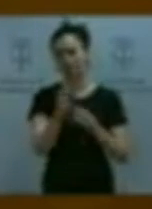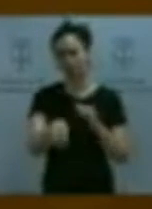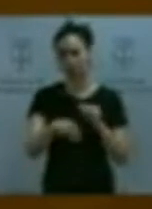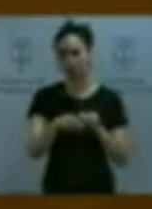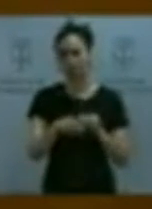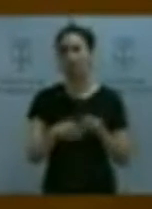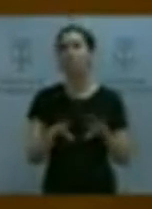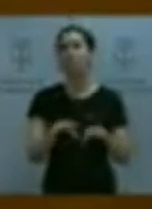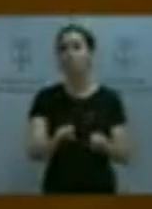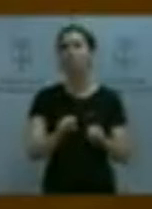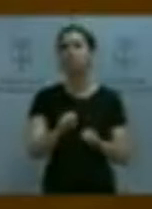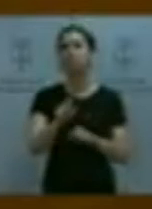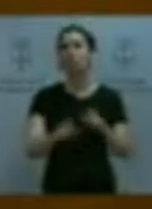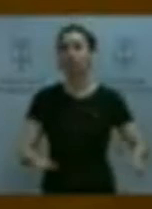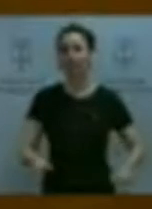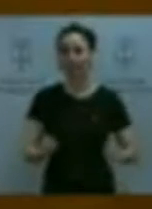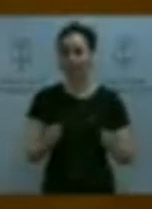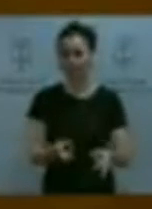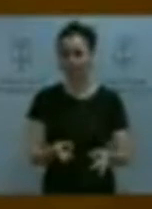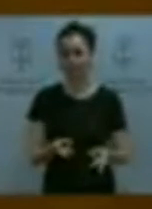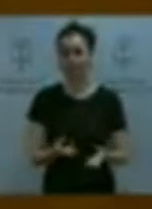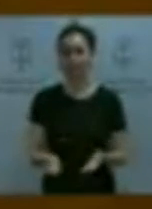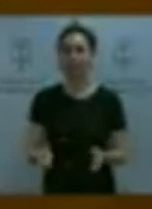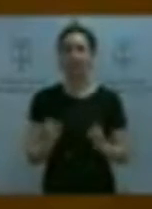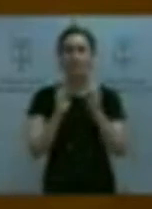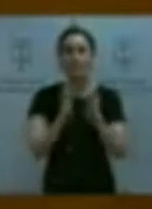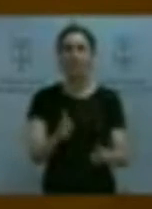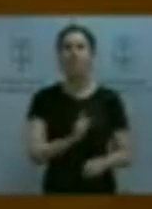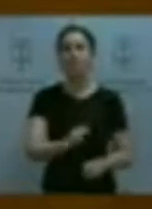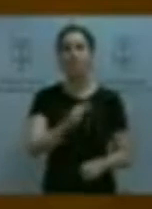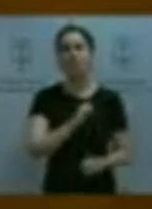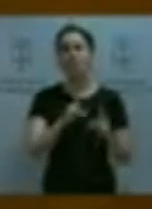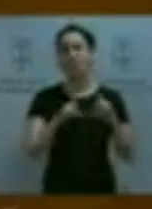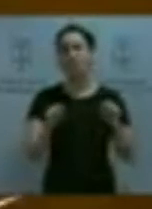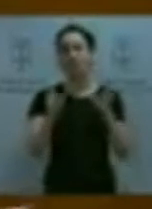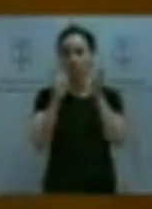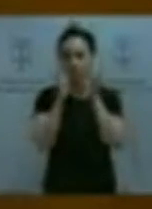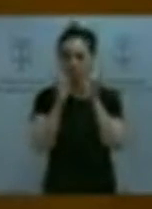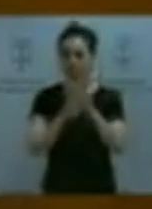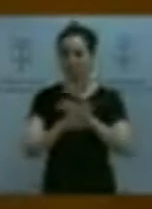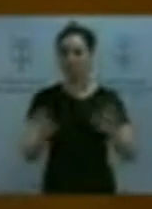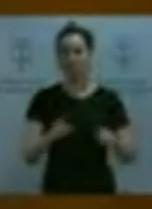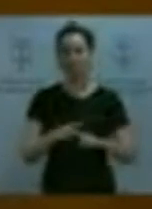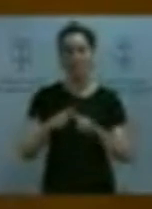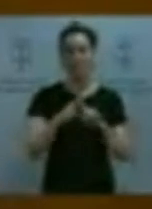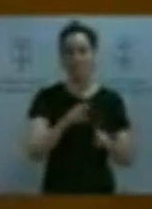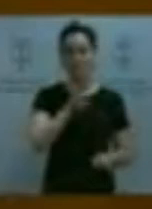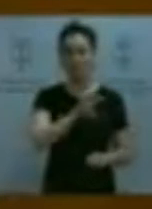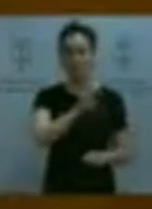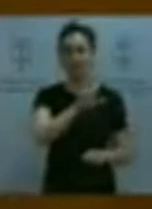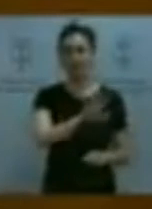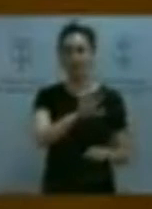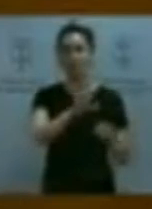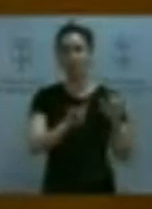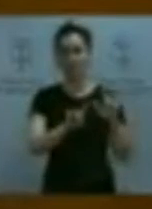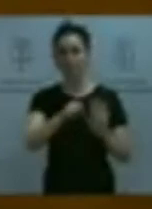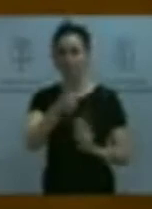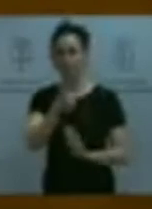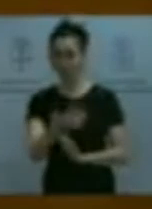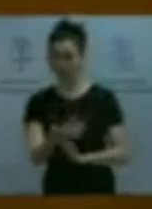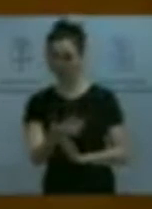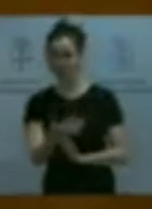vez más, la peor de España. De 50, media nacional 56,5, del grado de ocupación de las plazas hoteleras disponibles, Asturias 31,4, es